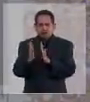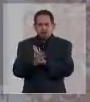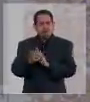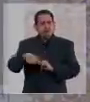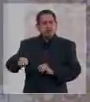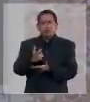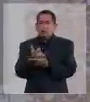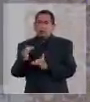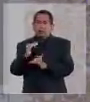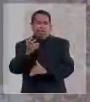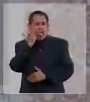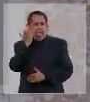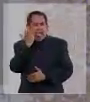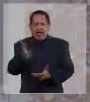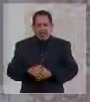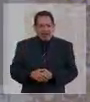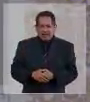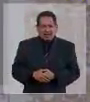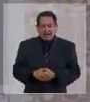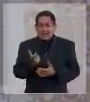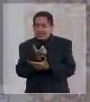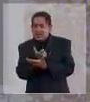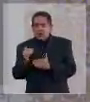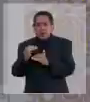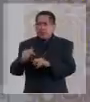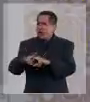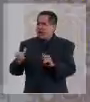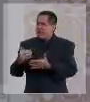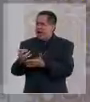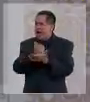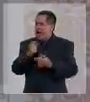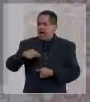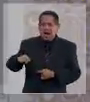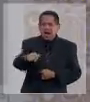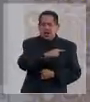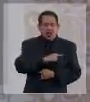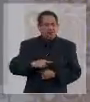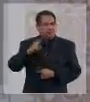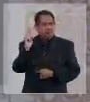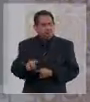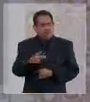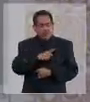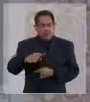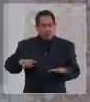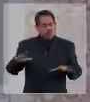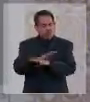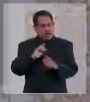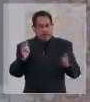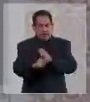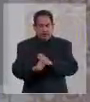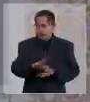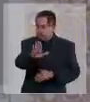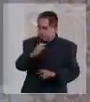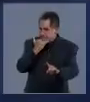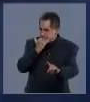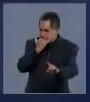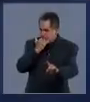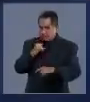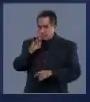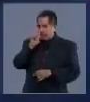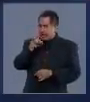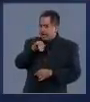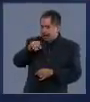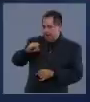mínimo. El salario mínimo nadie lo gana en este país. Evidentemente es algo que tenemos que cambiar. Perdón, según el Instituto Mexicano del